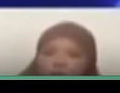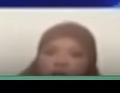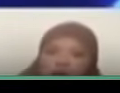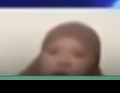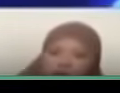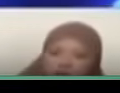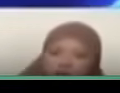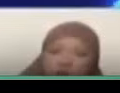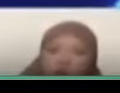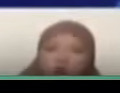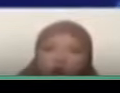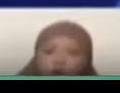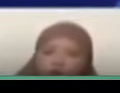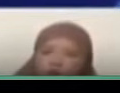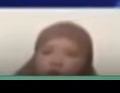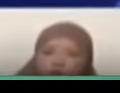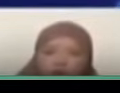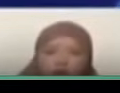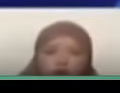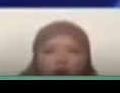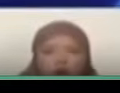pero sabemos en qué parte de Venezuela está.